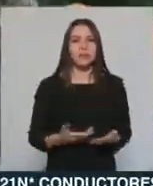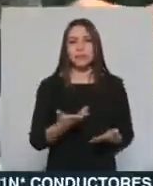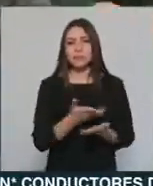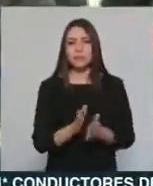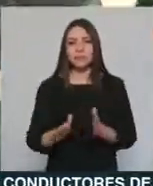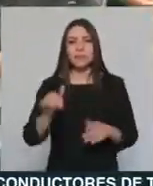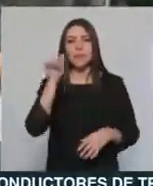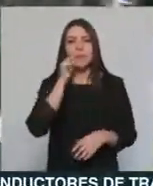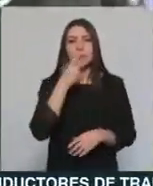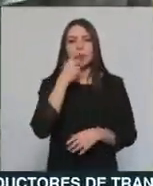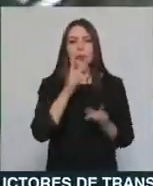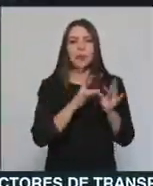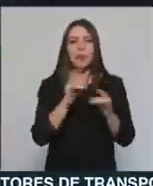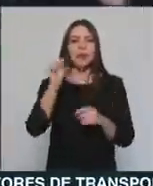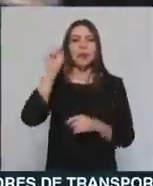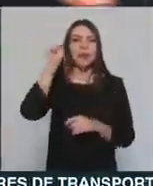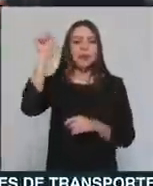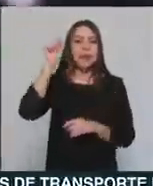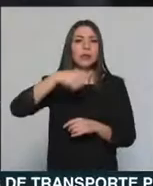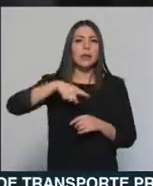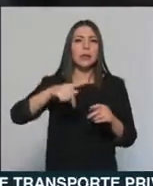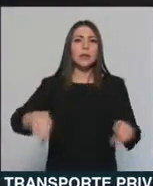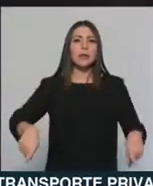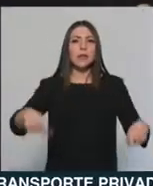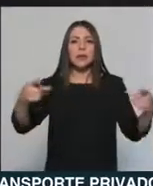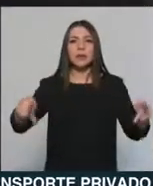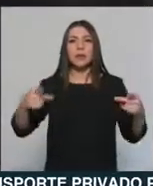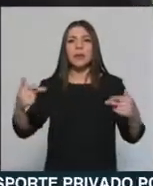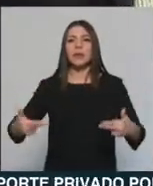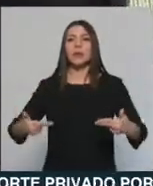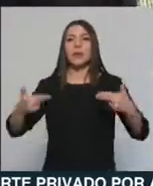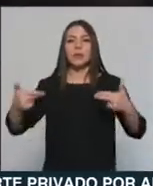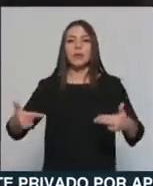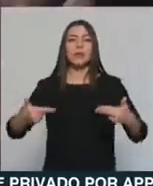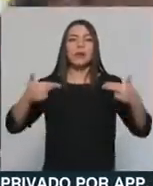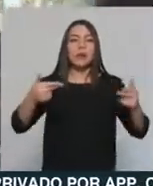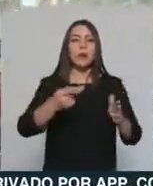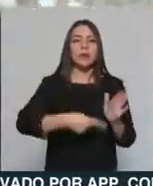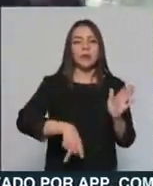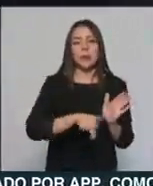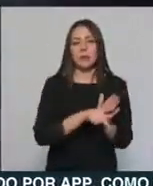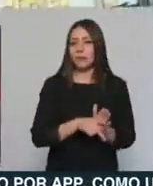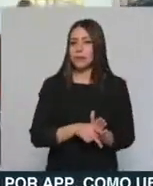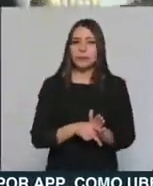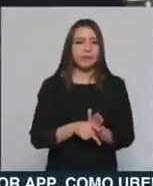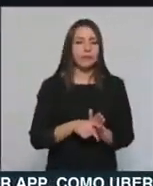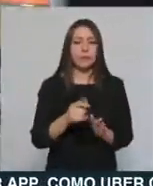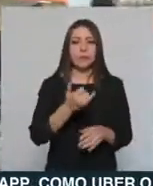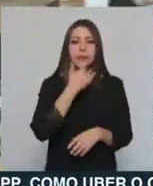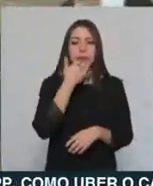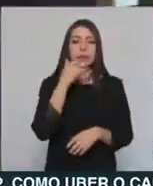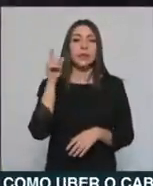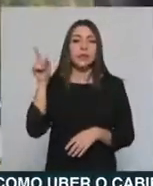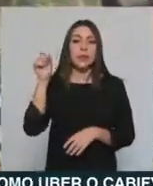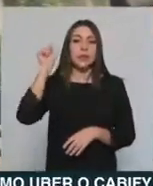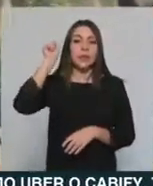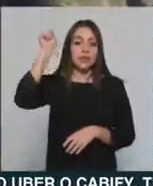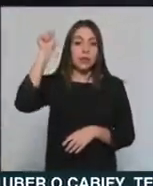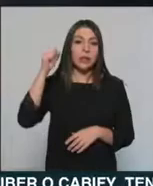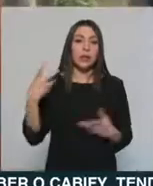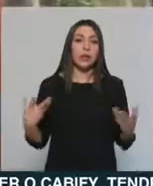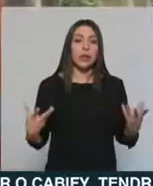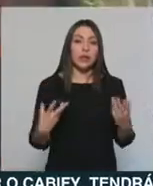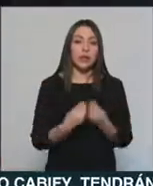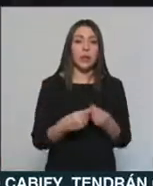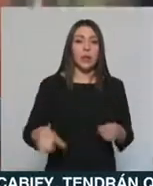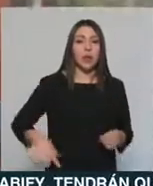que el sindicato fue el que vendió y heredó plazas, y ese es un grave error. Lo hizo el sindicato junto con la autoridad federal y